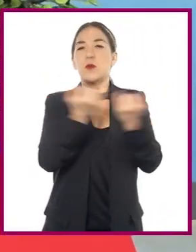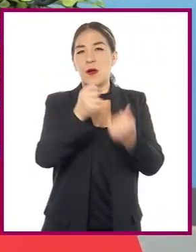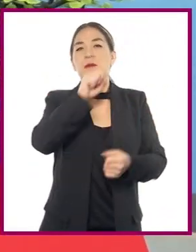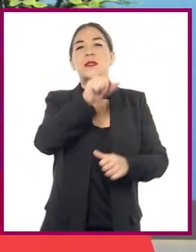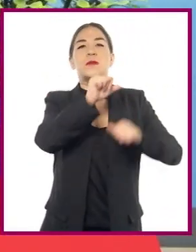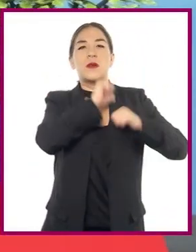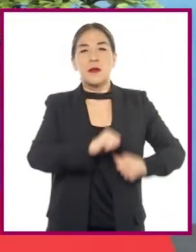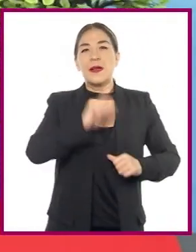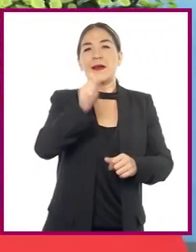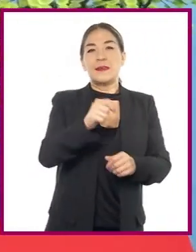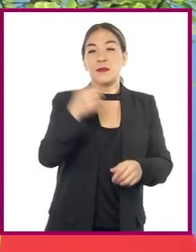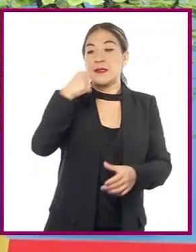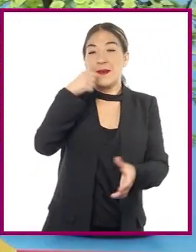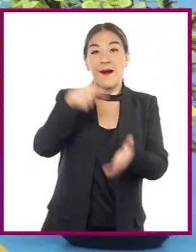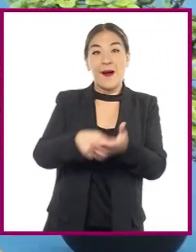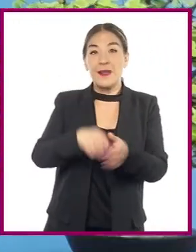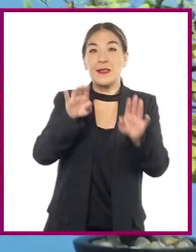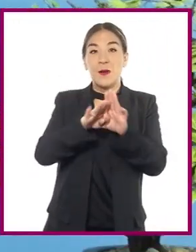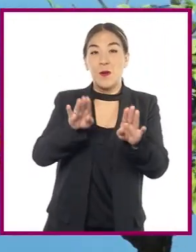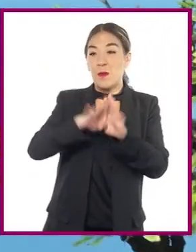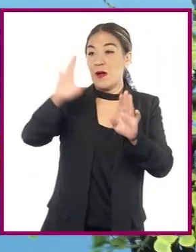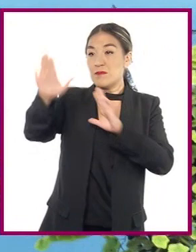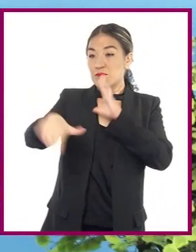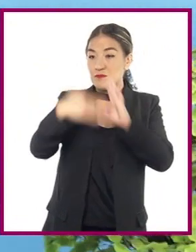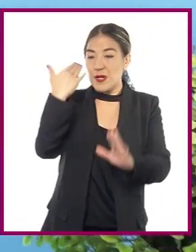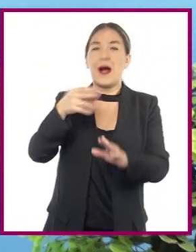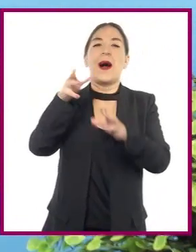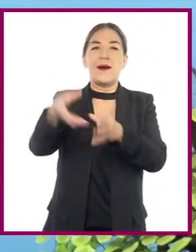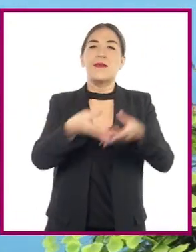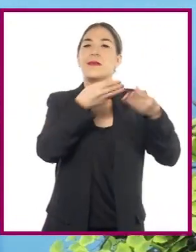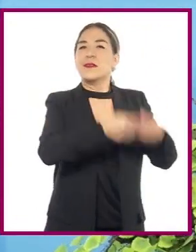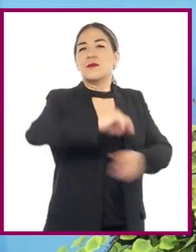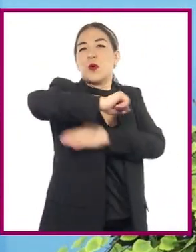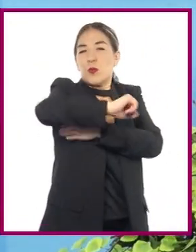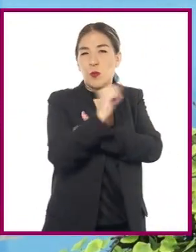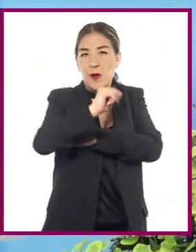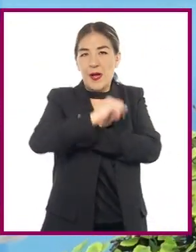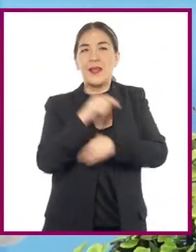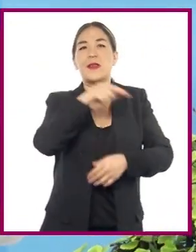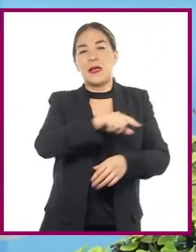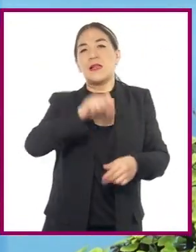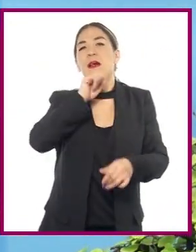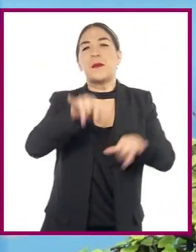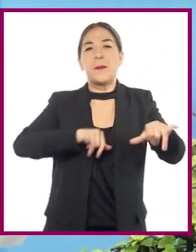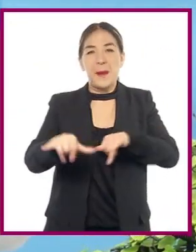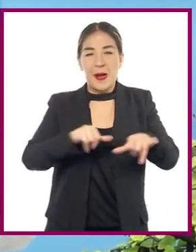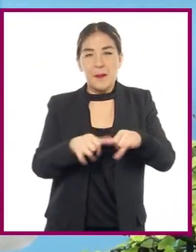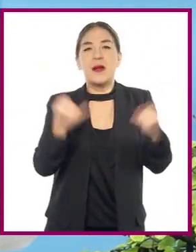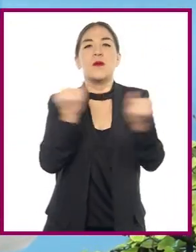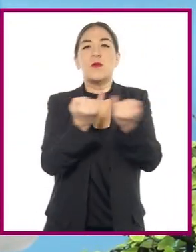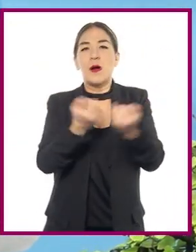de recoger la correspondencia, resguardo de cartas de navegación, mapas y